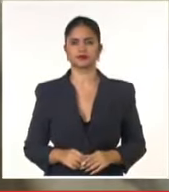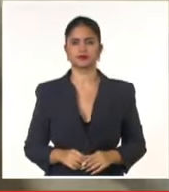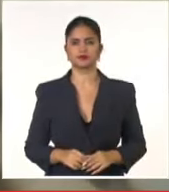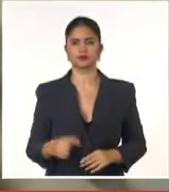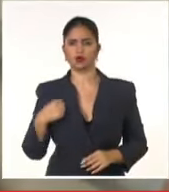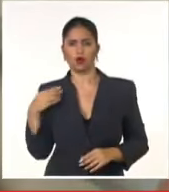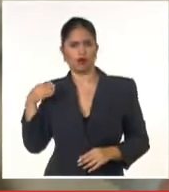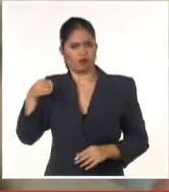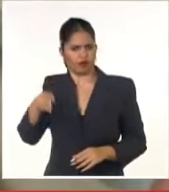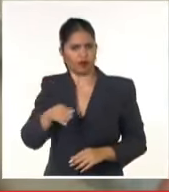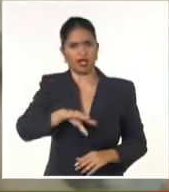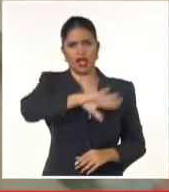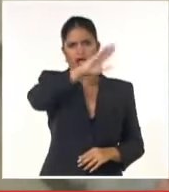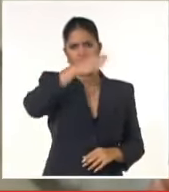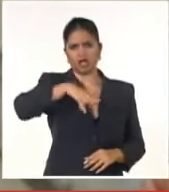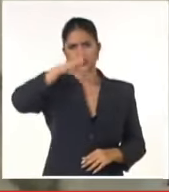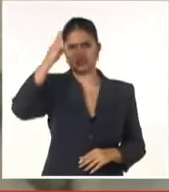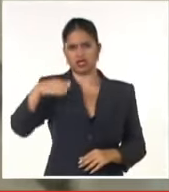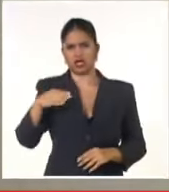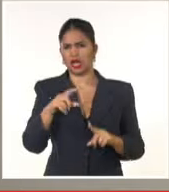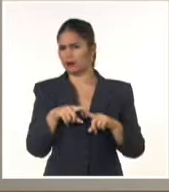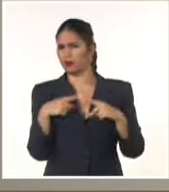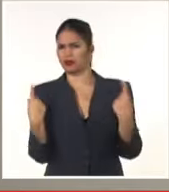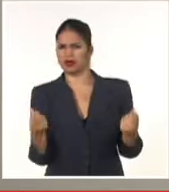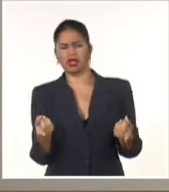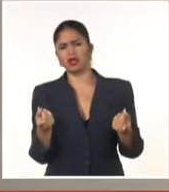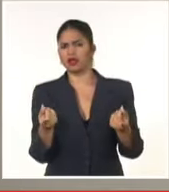cuestión de aventura, ni porque